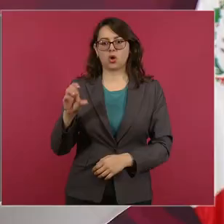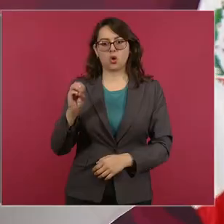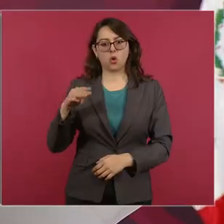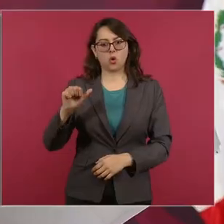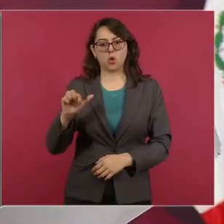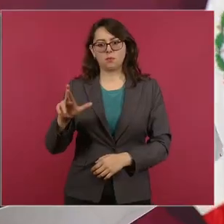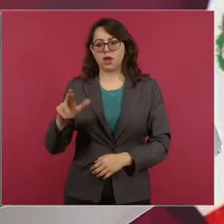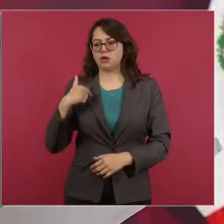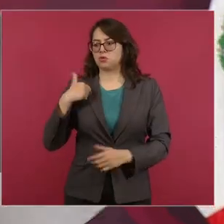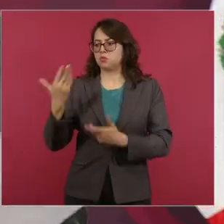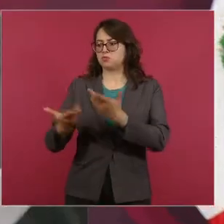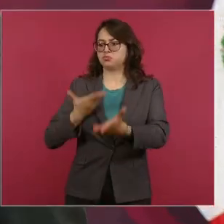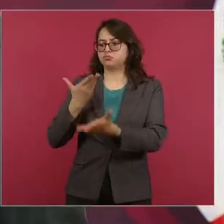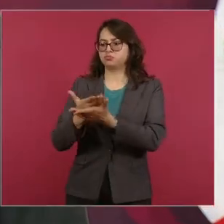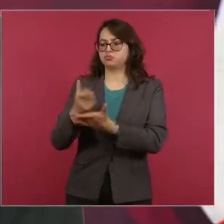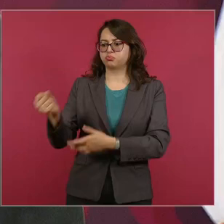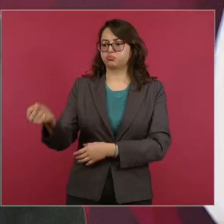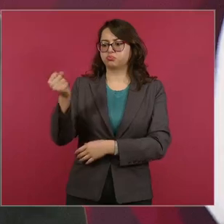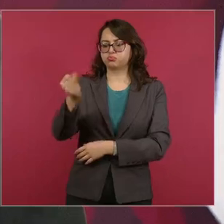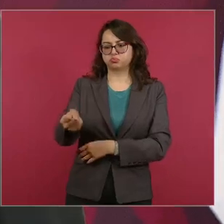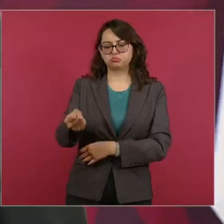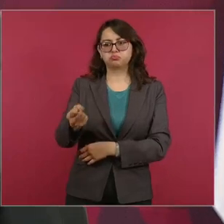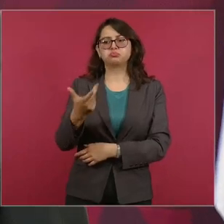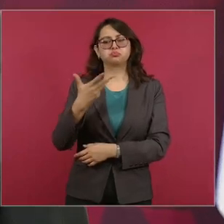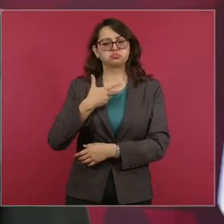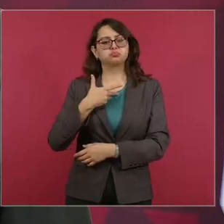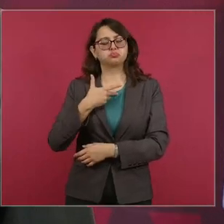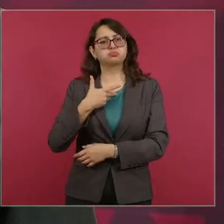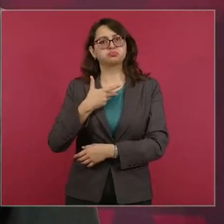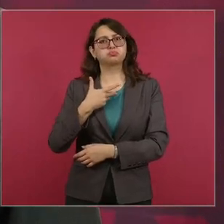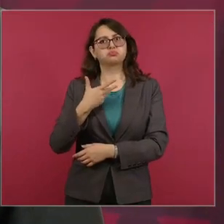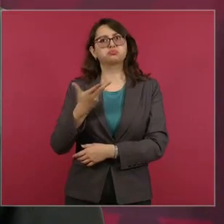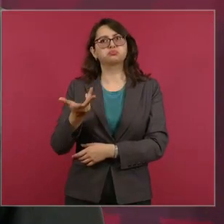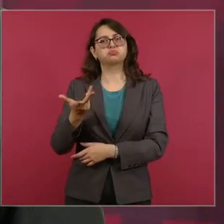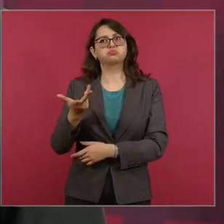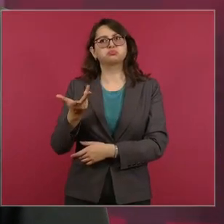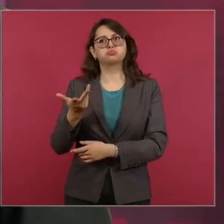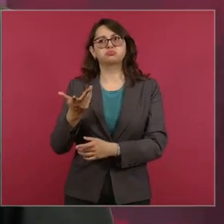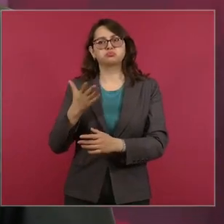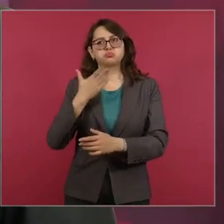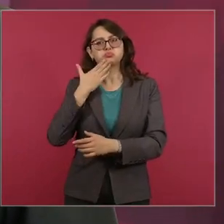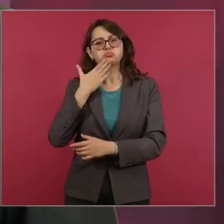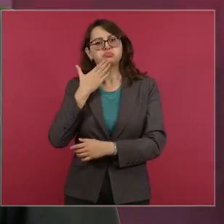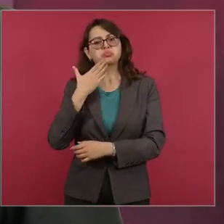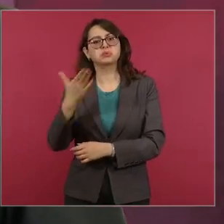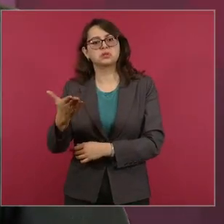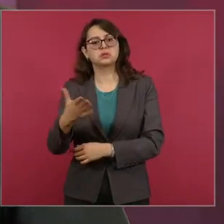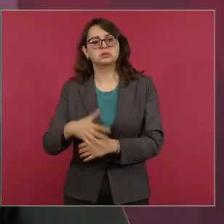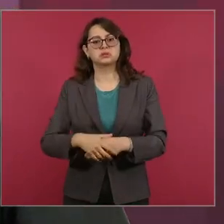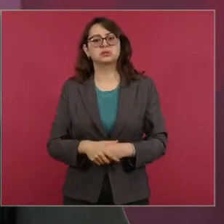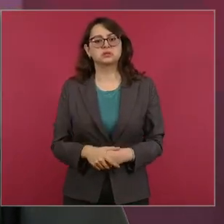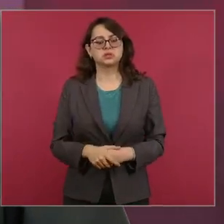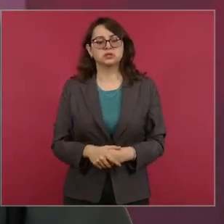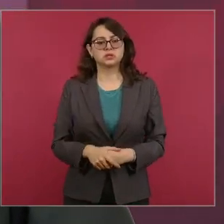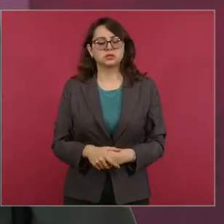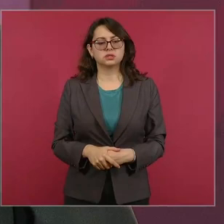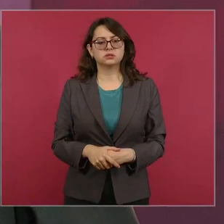tengo con Omar este un compromiso